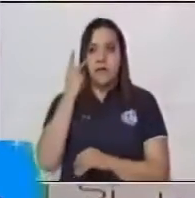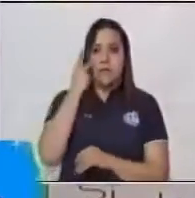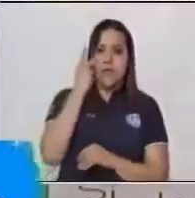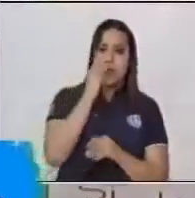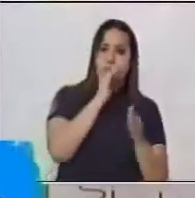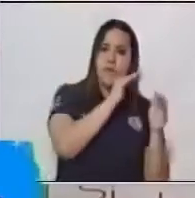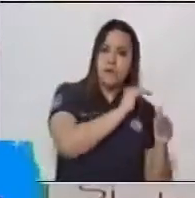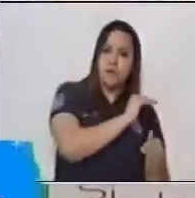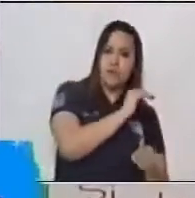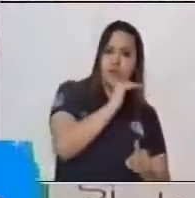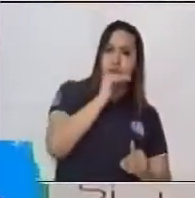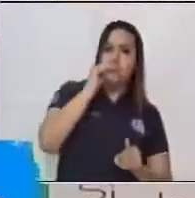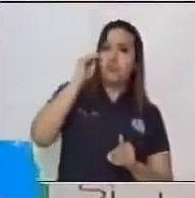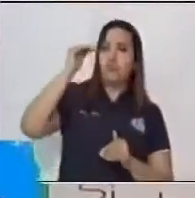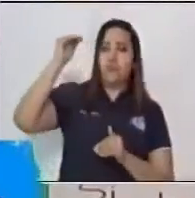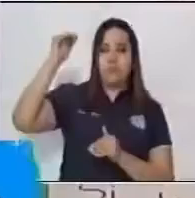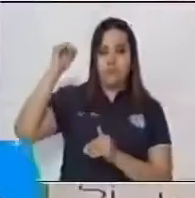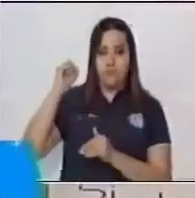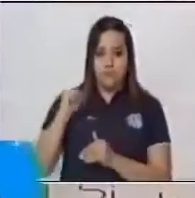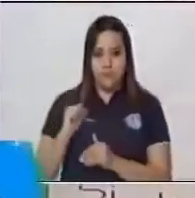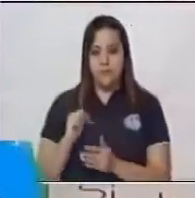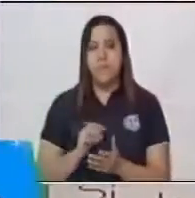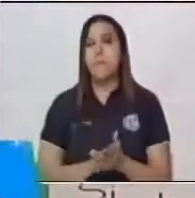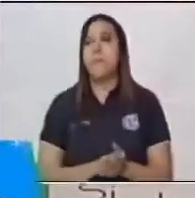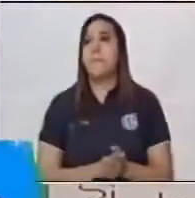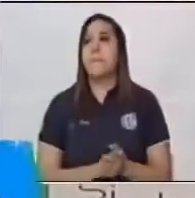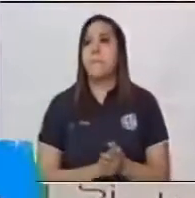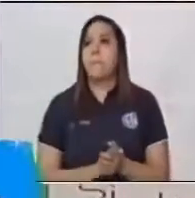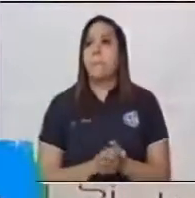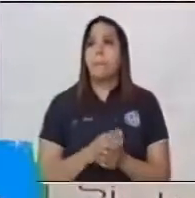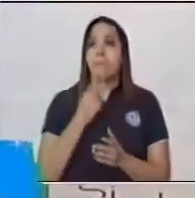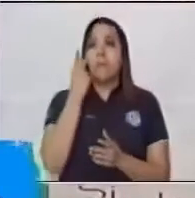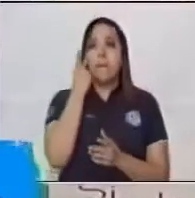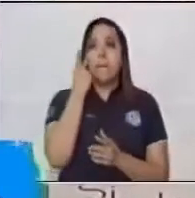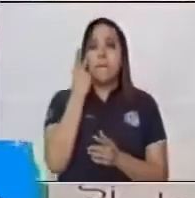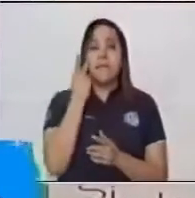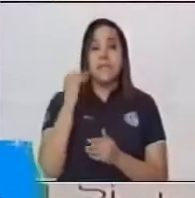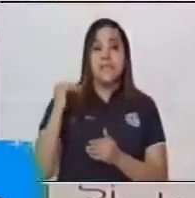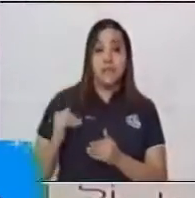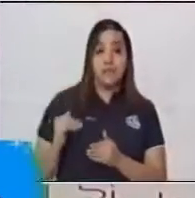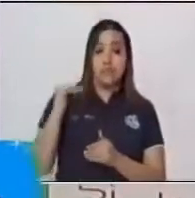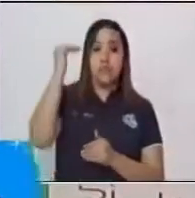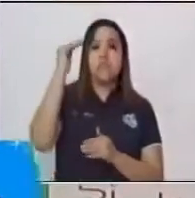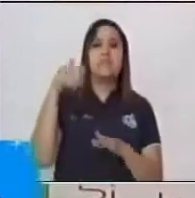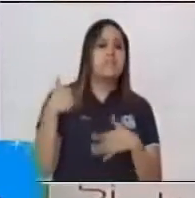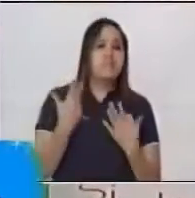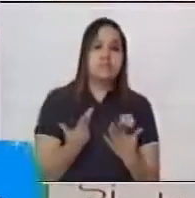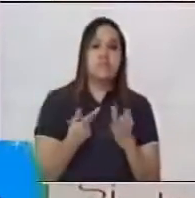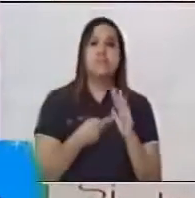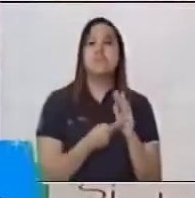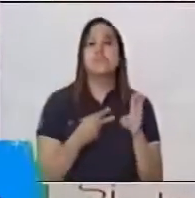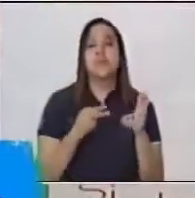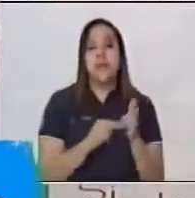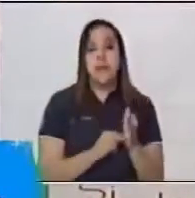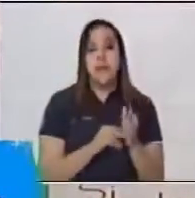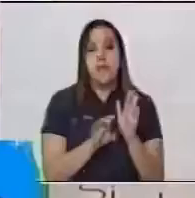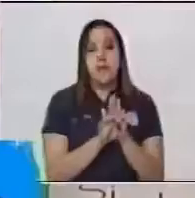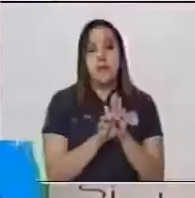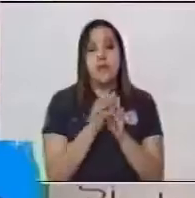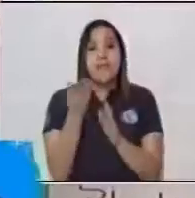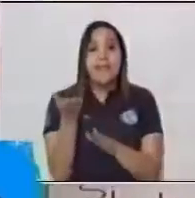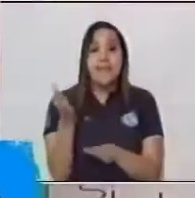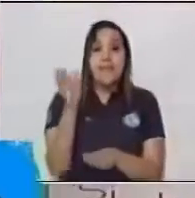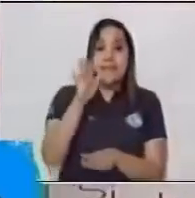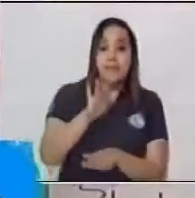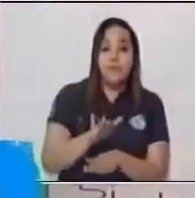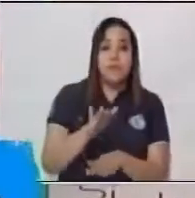números van creciendo. Va a ser decreciente cuando después del